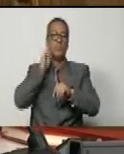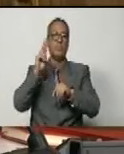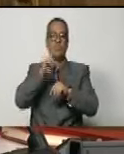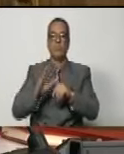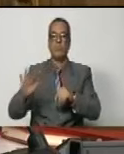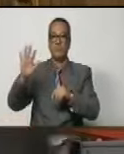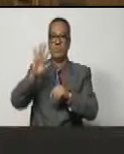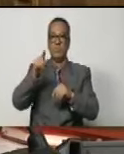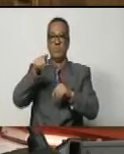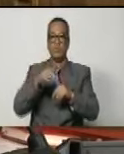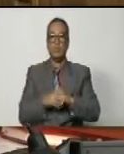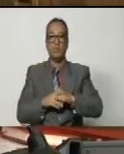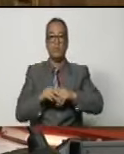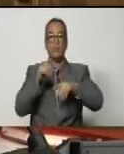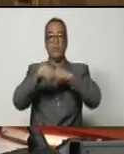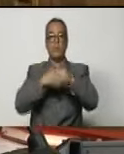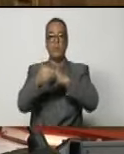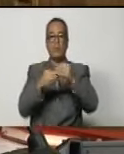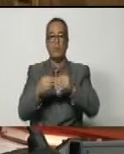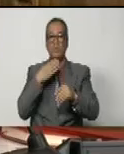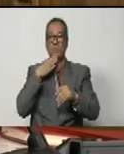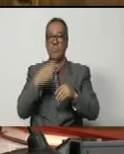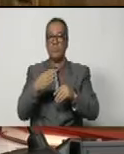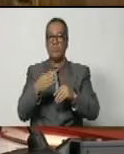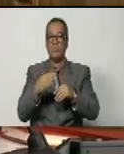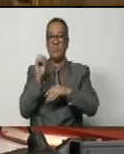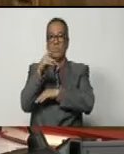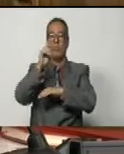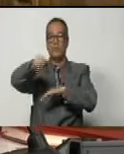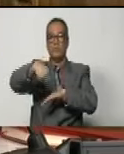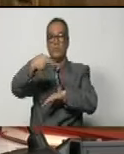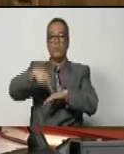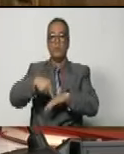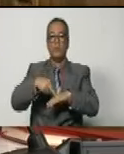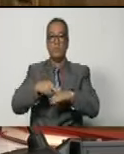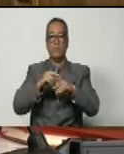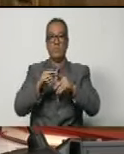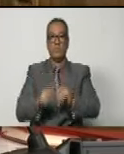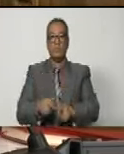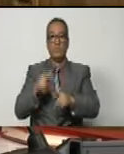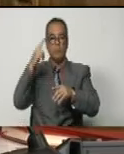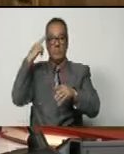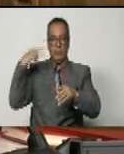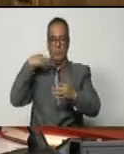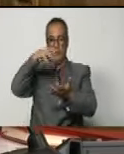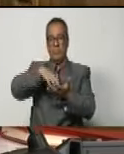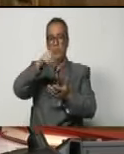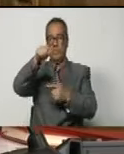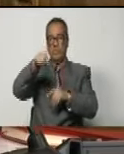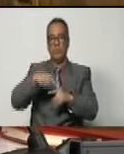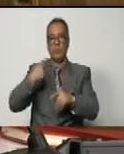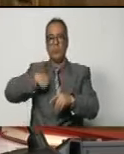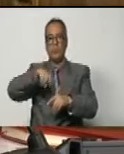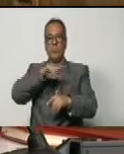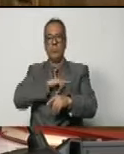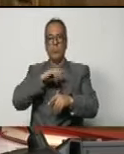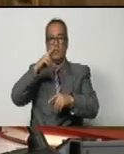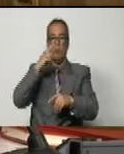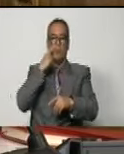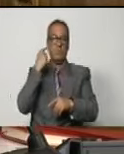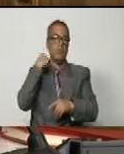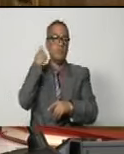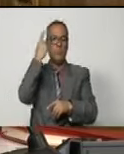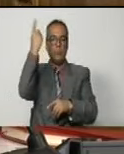República Bolivariana de Venezuela, mediante la cual solicitó a la Asamblea Nacional se concedan los honores del Panteón Nacional a nuestras insignes